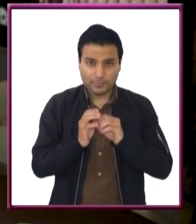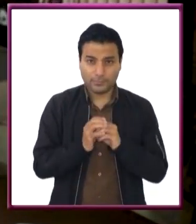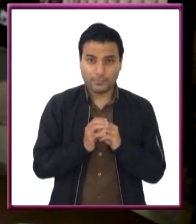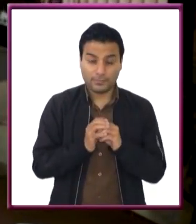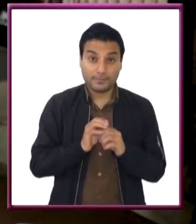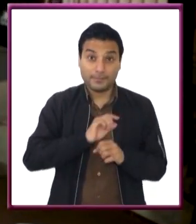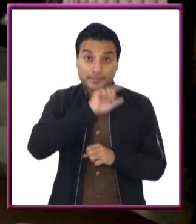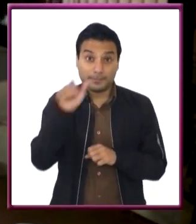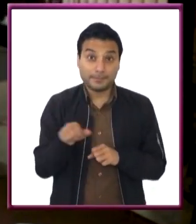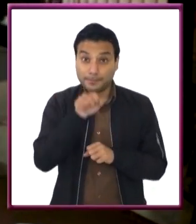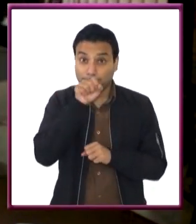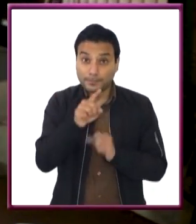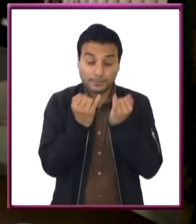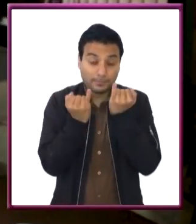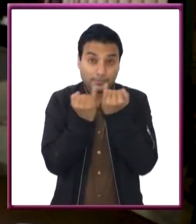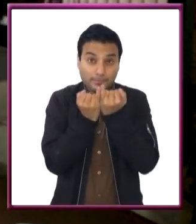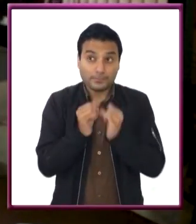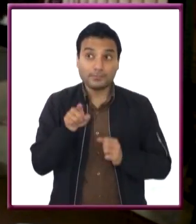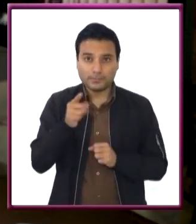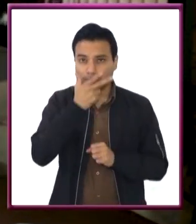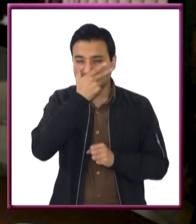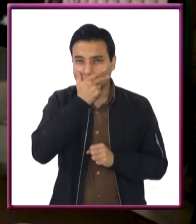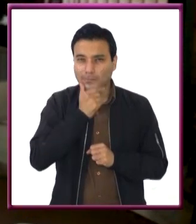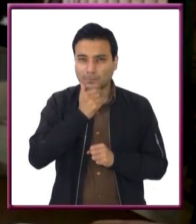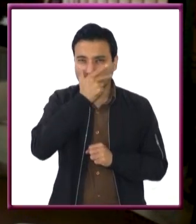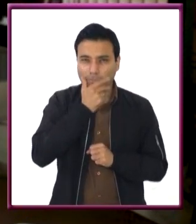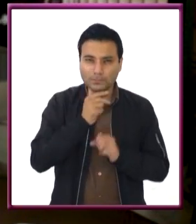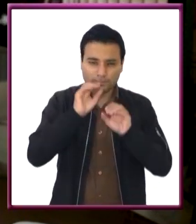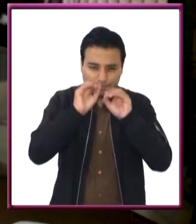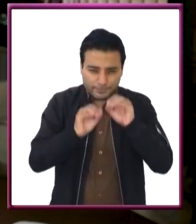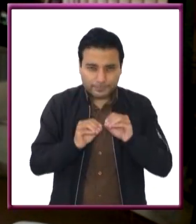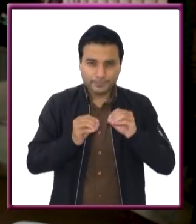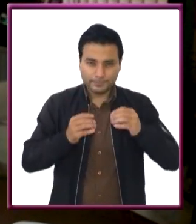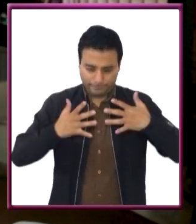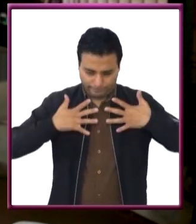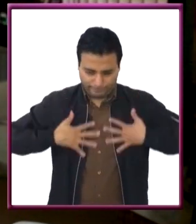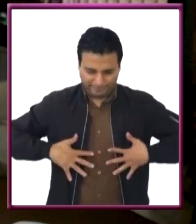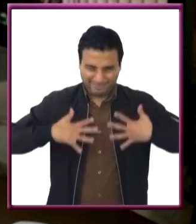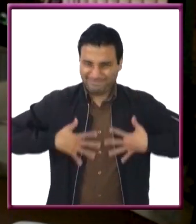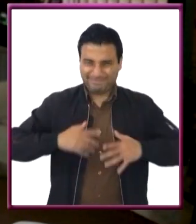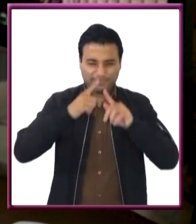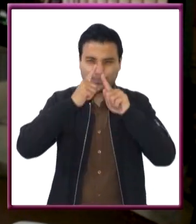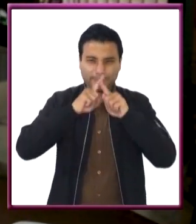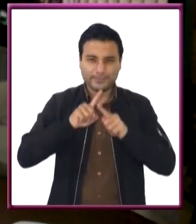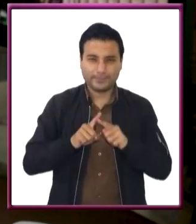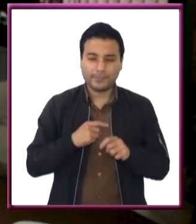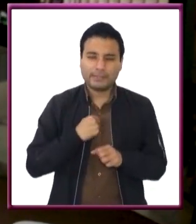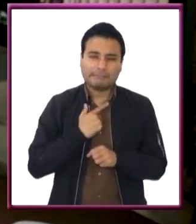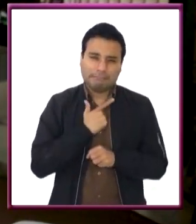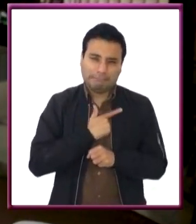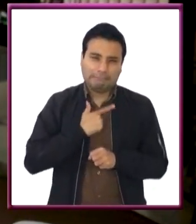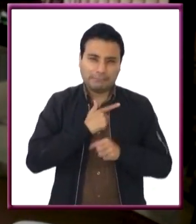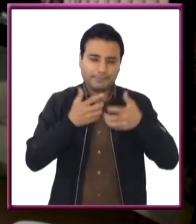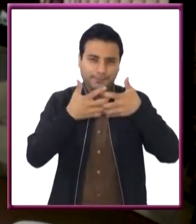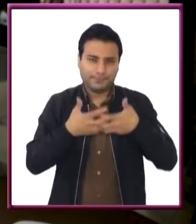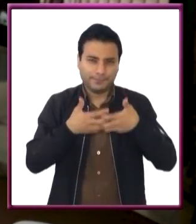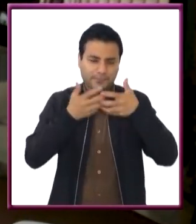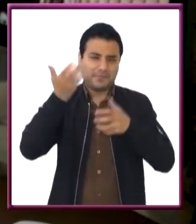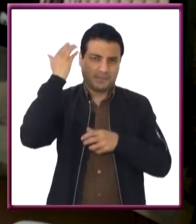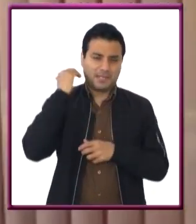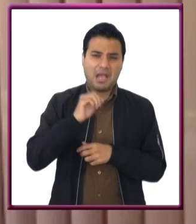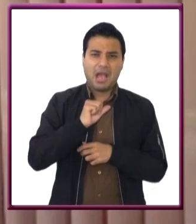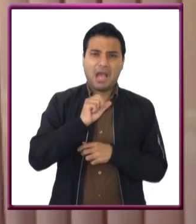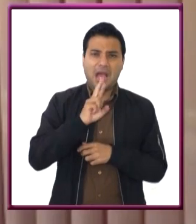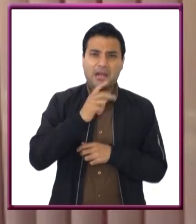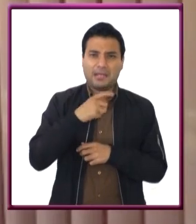traje y dicen que la probó. Una cosa a mí que me alucina son los engranajes. Aunque Arquímedes ya los había